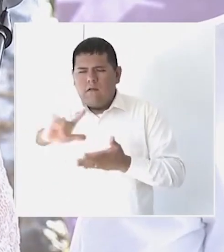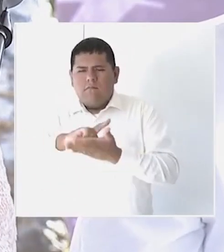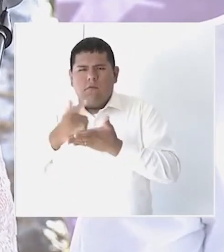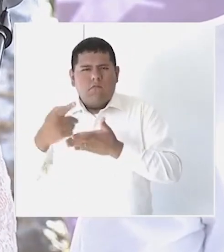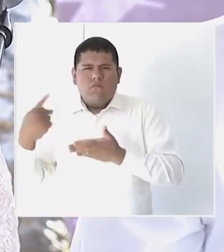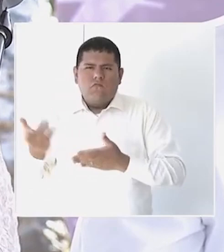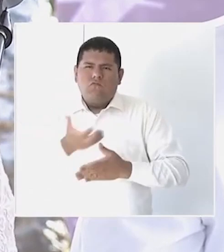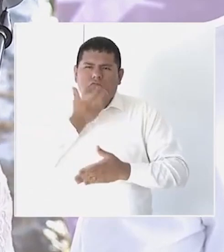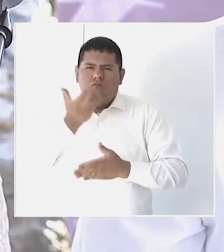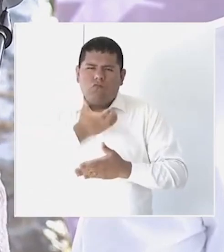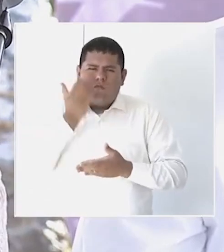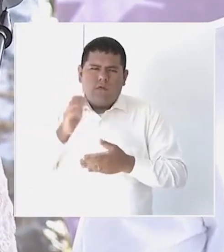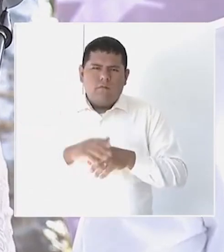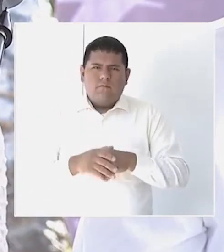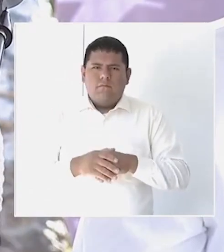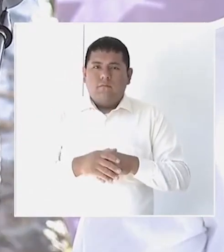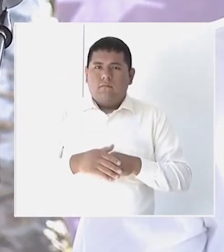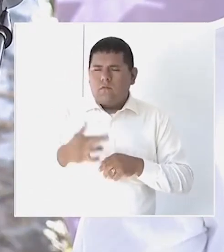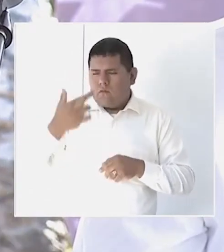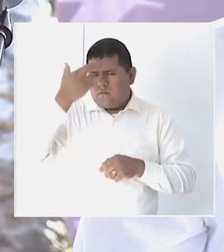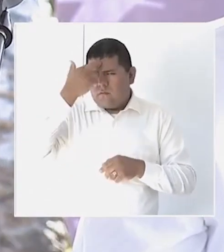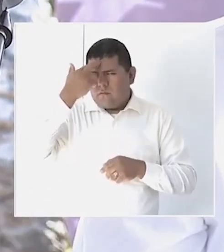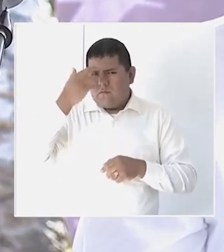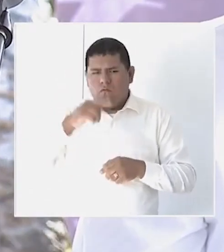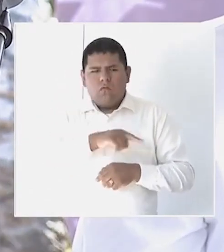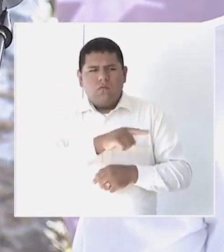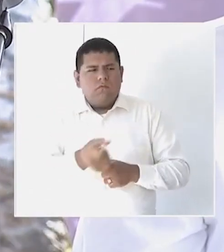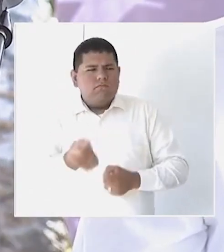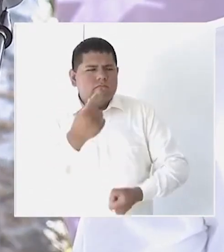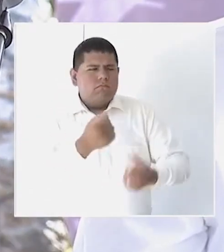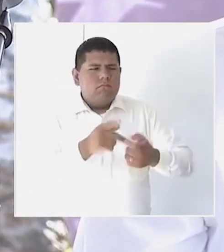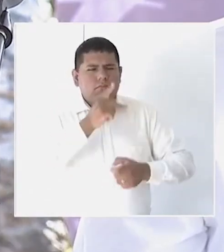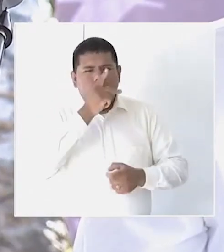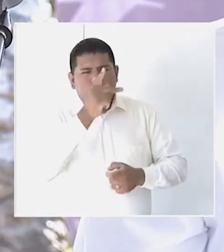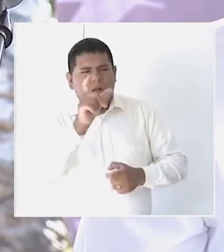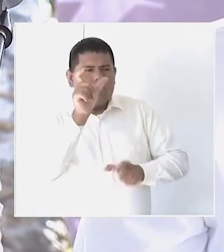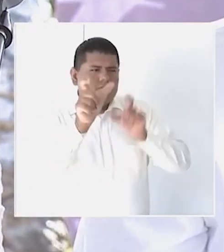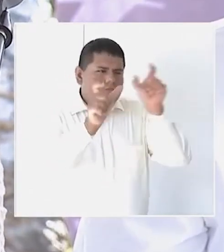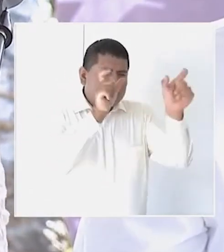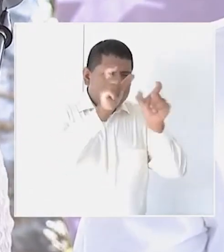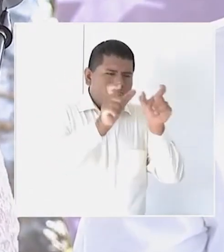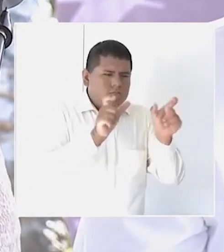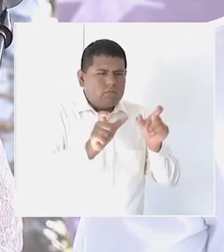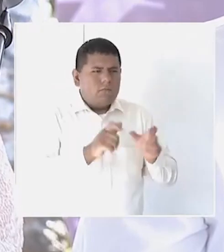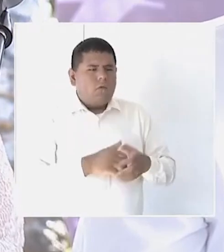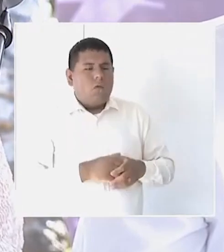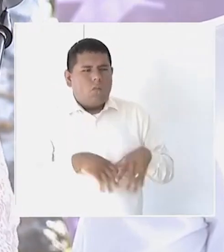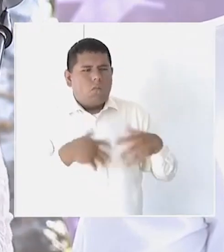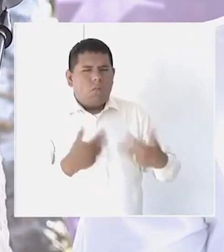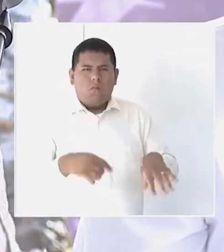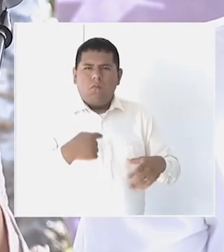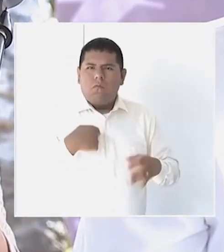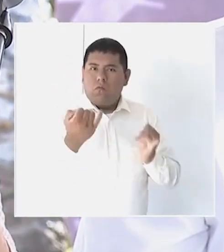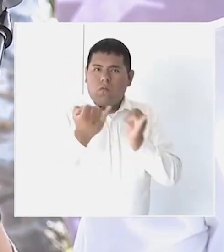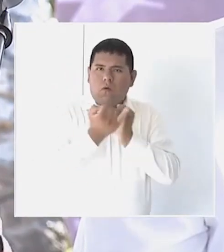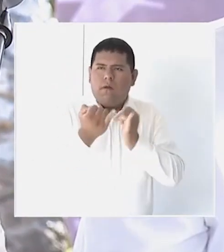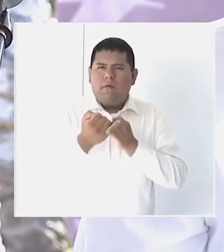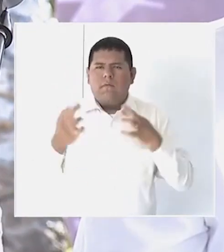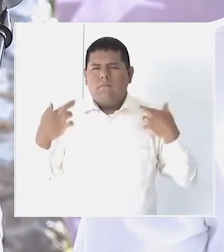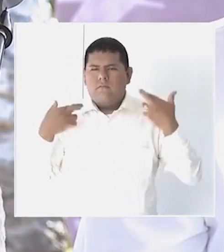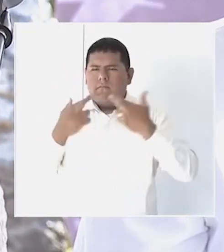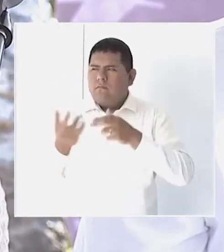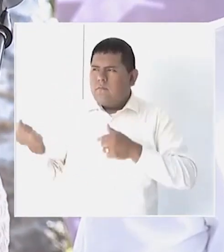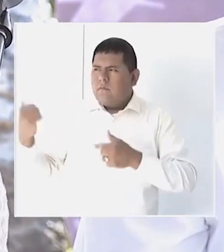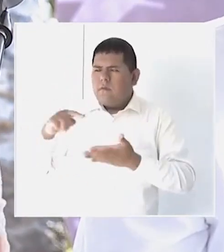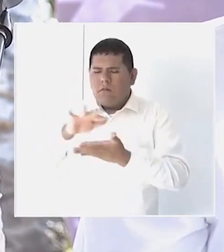Recuerdo mucho porque nos decía, ahora que alguno de ustedes mencionó palabras nuevas y que hay que averiguar, él nos hizo leer ese libro,